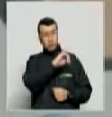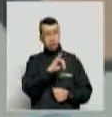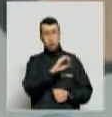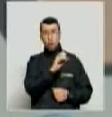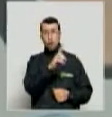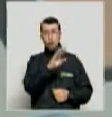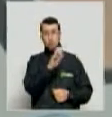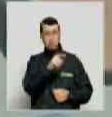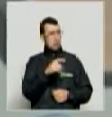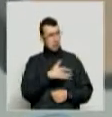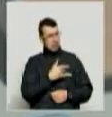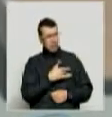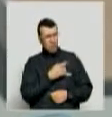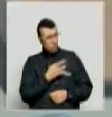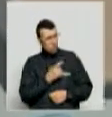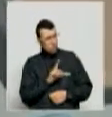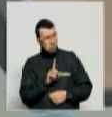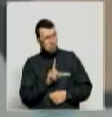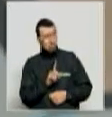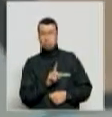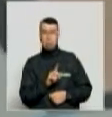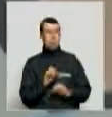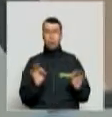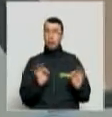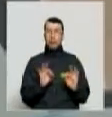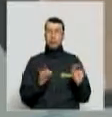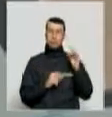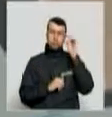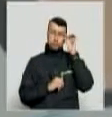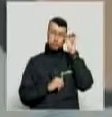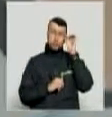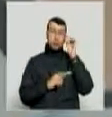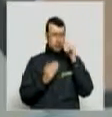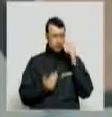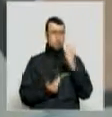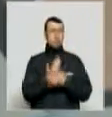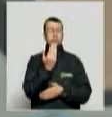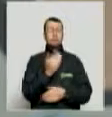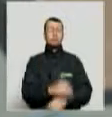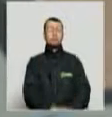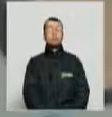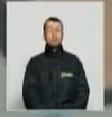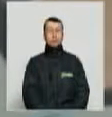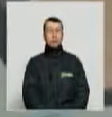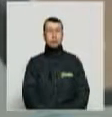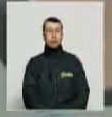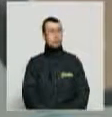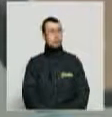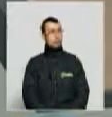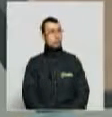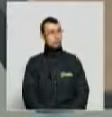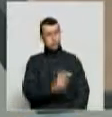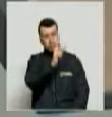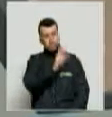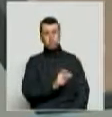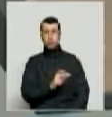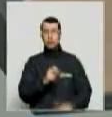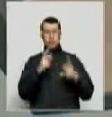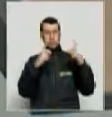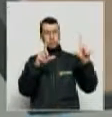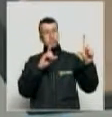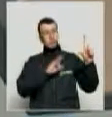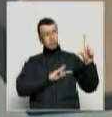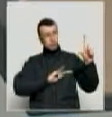algo indoloro, no es así. Entonces ya vamos a hacer el procedimiento. Bueno, ya el paciente está conectado, el equipo está funcionando. En este momento en